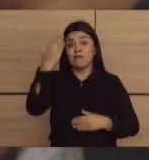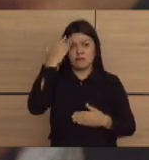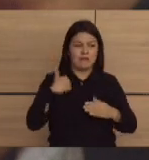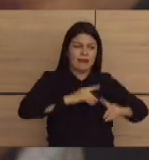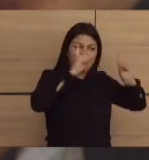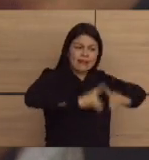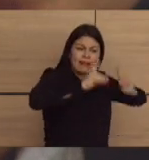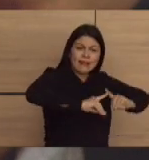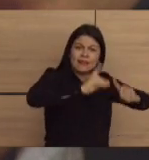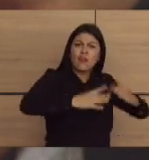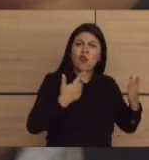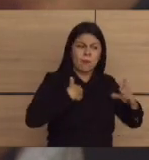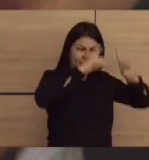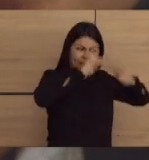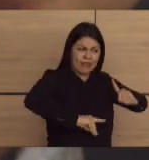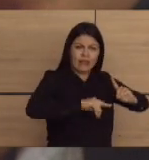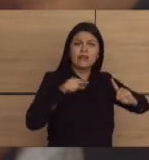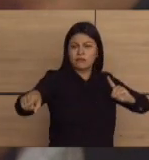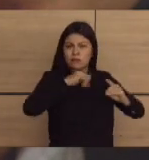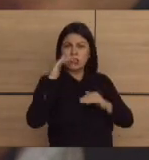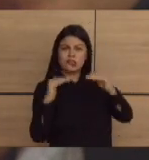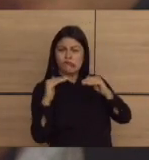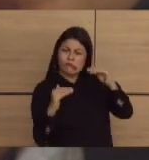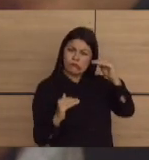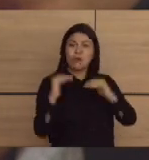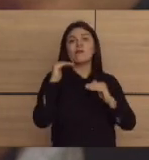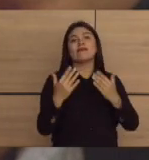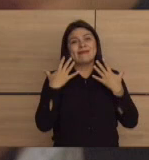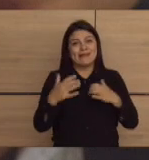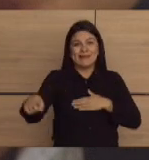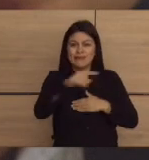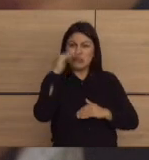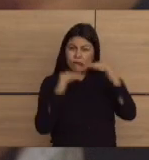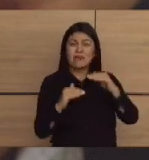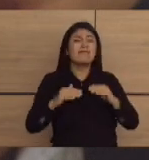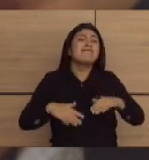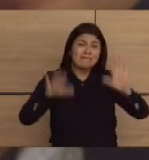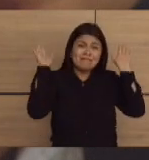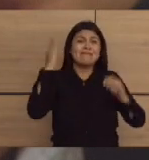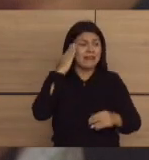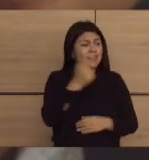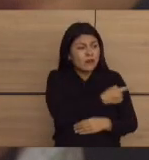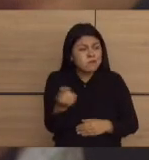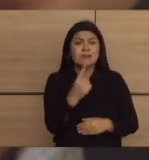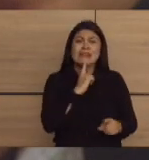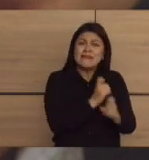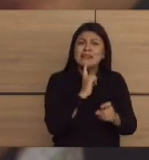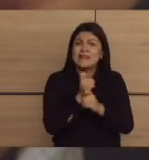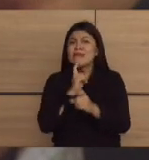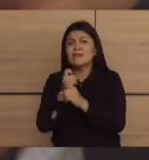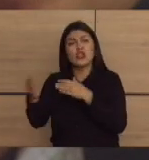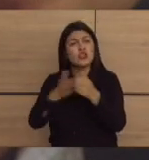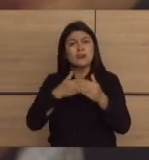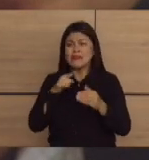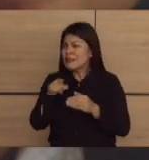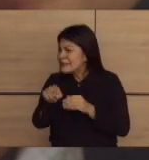decisiones para cerrar esas brechas? Se traducen que en medio de las dificultades estamos privilegiando al sector